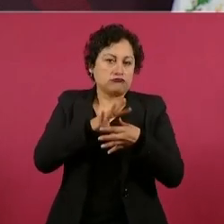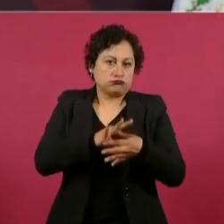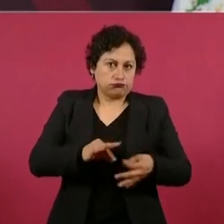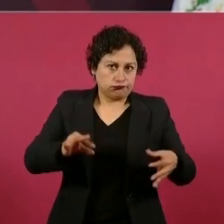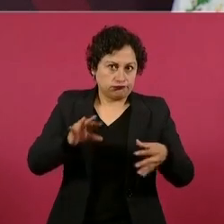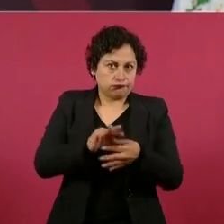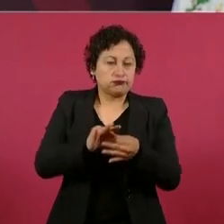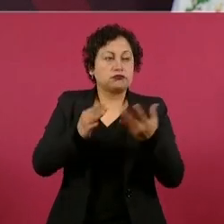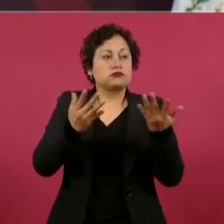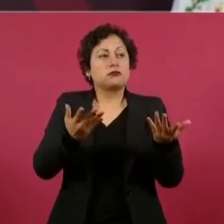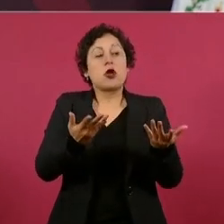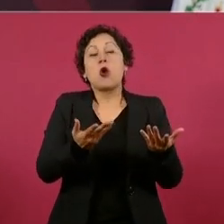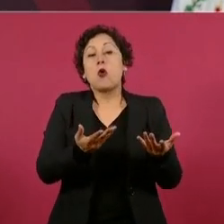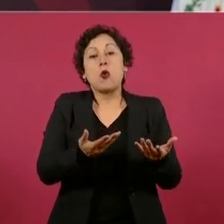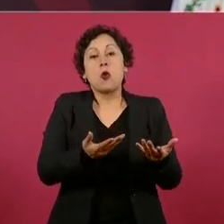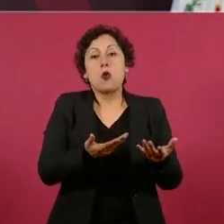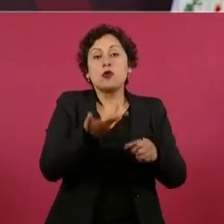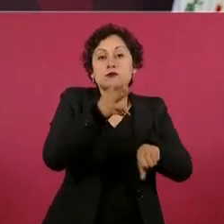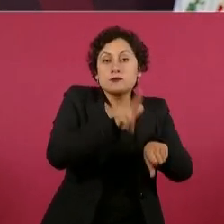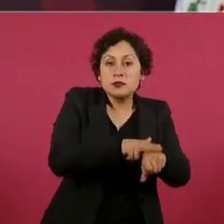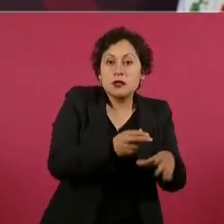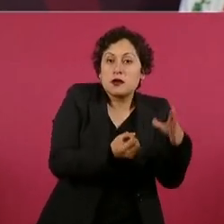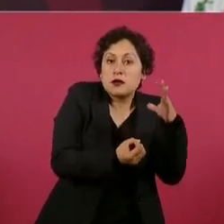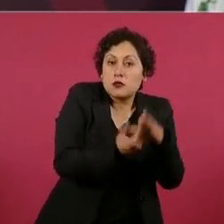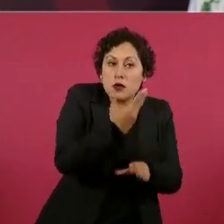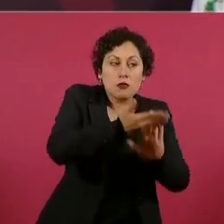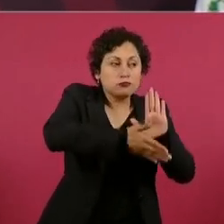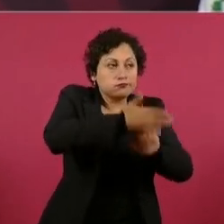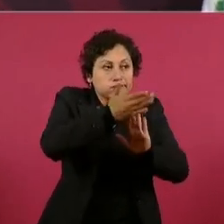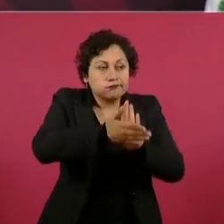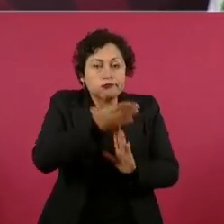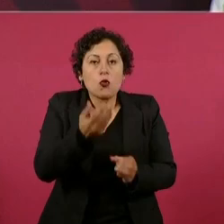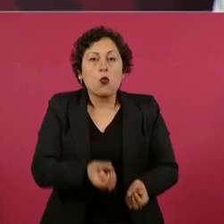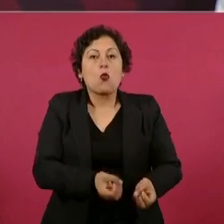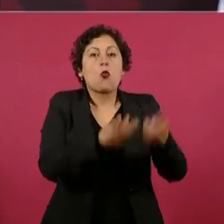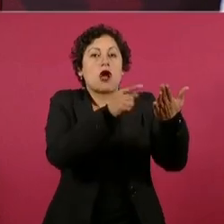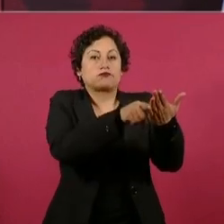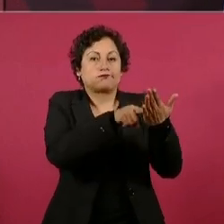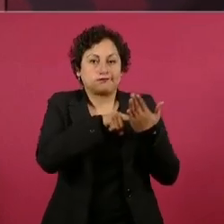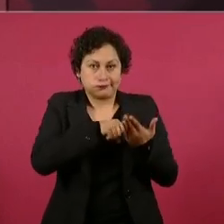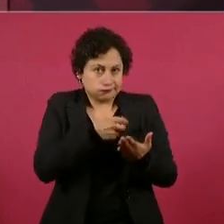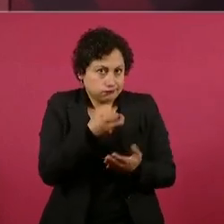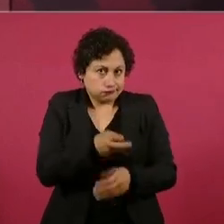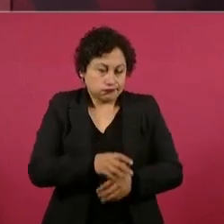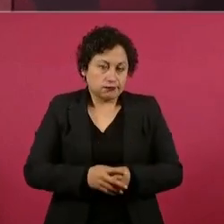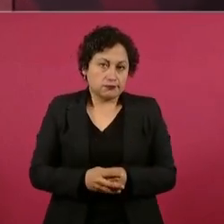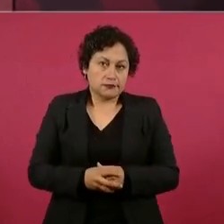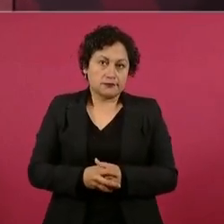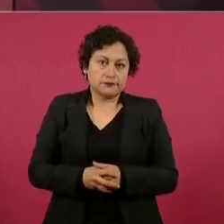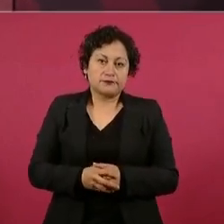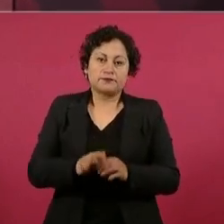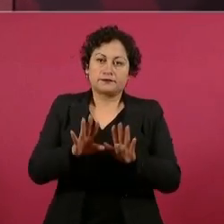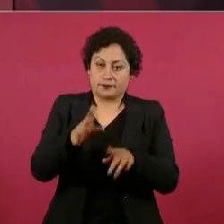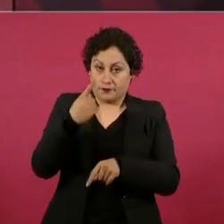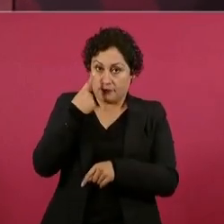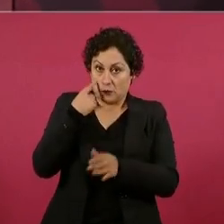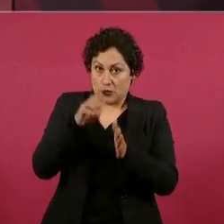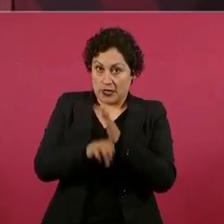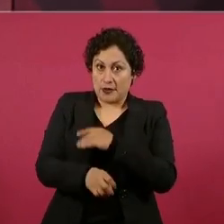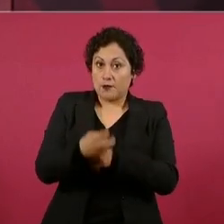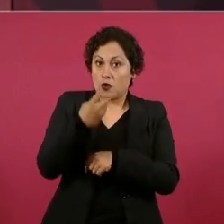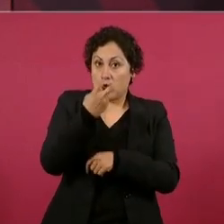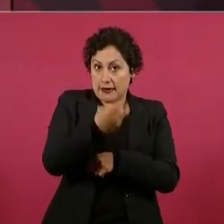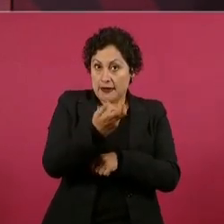hospitales nuevos se están construyendo. Por ejemplo, ese hospital